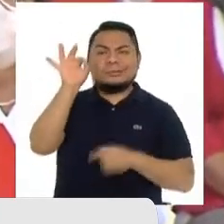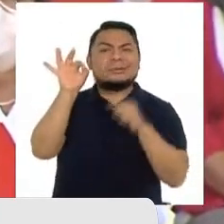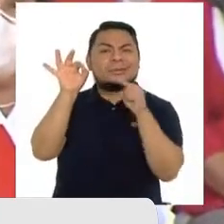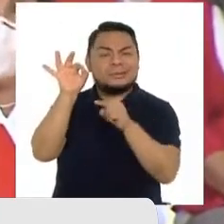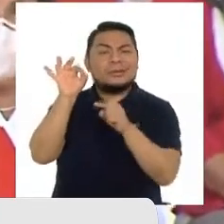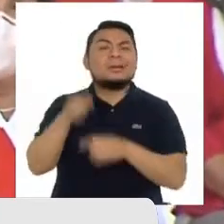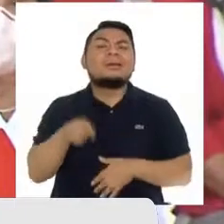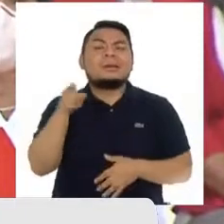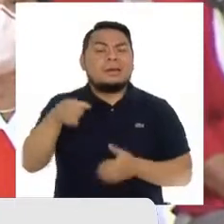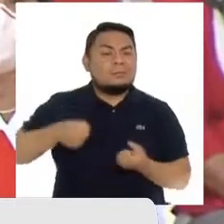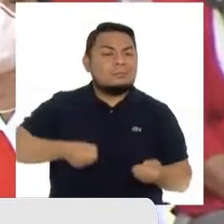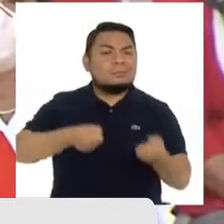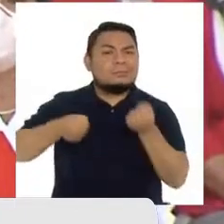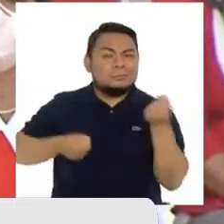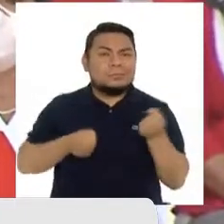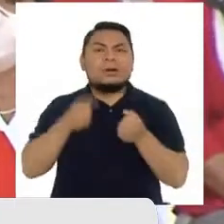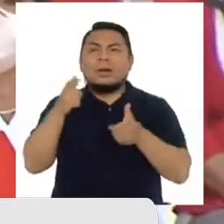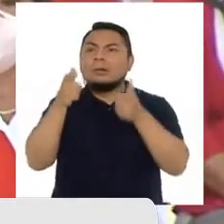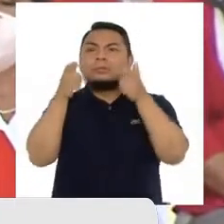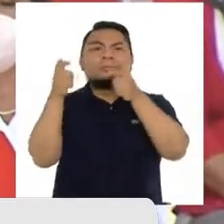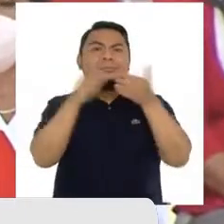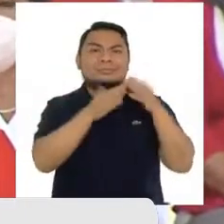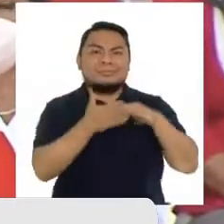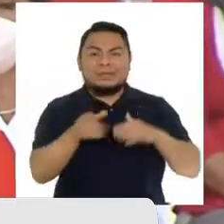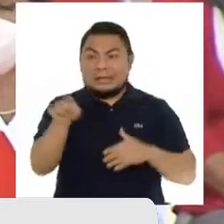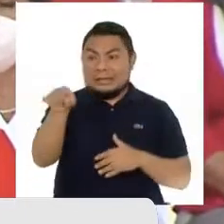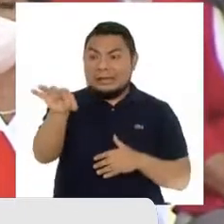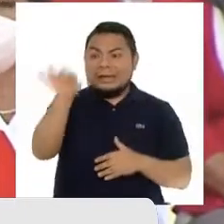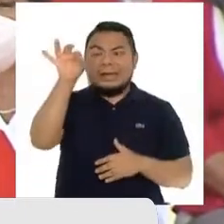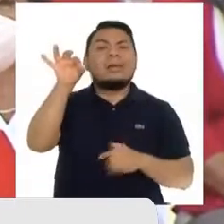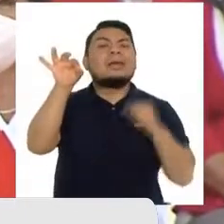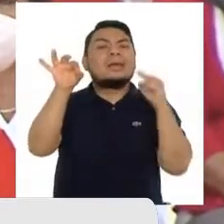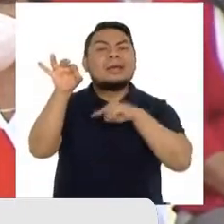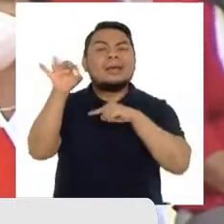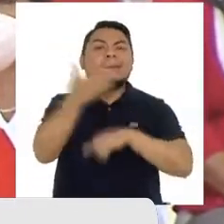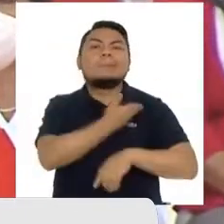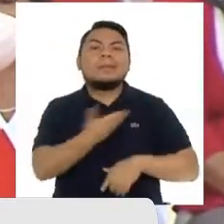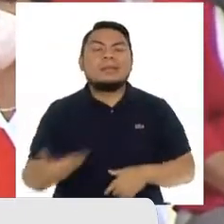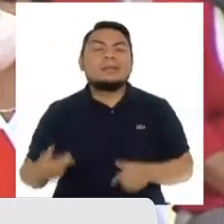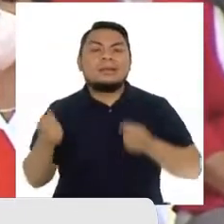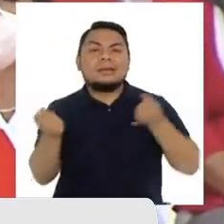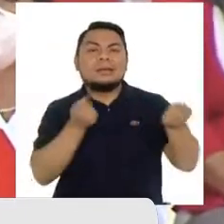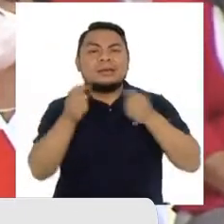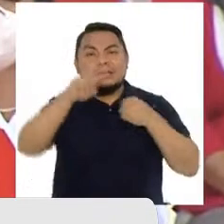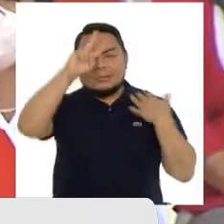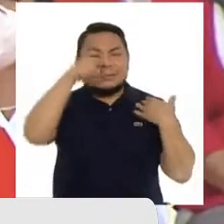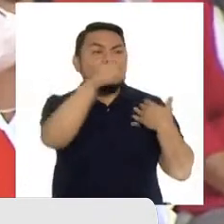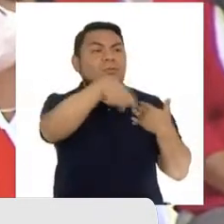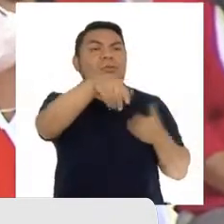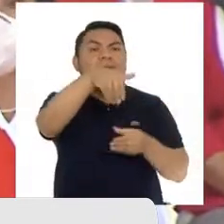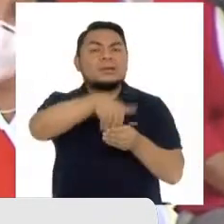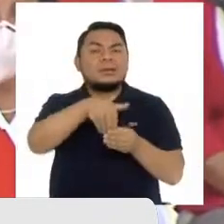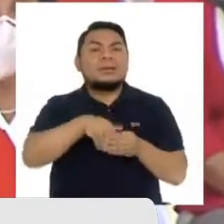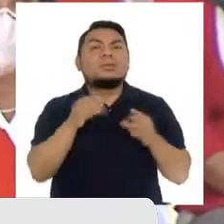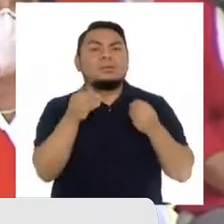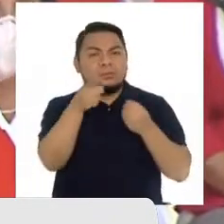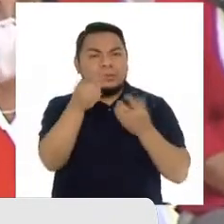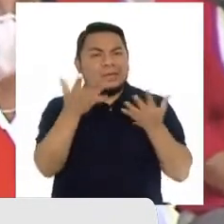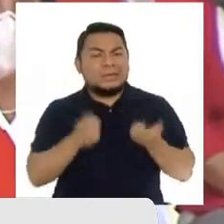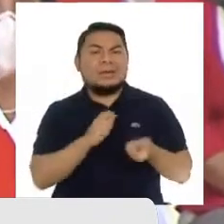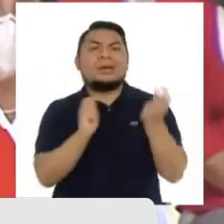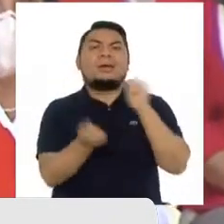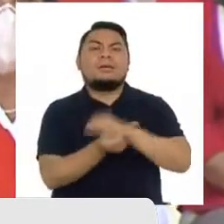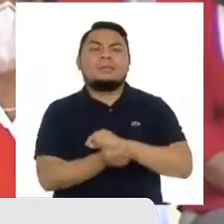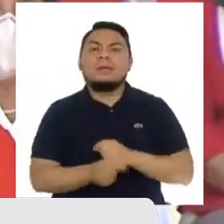campesino y un rondero para que dirige esta nación y lo hicieron porque querían un cambio no